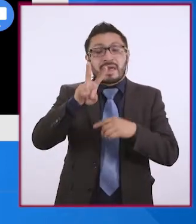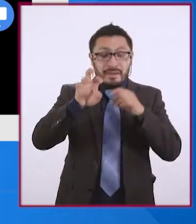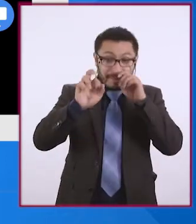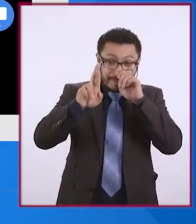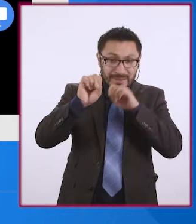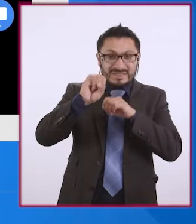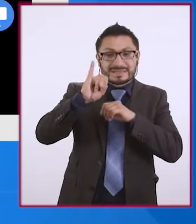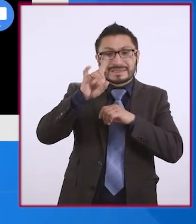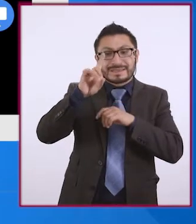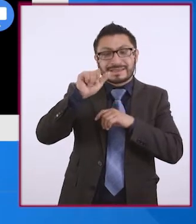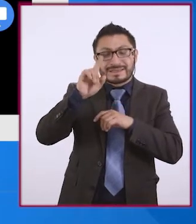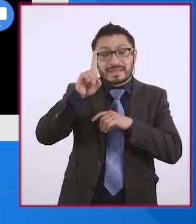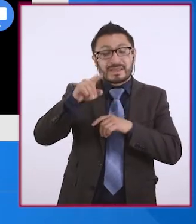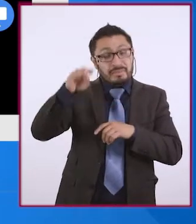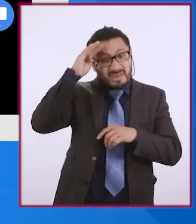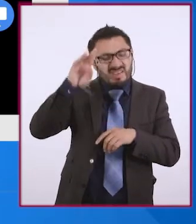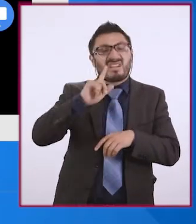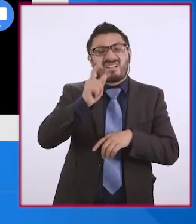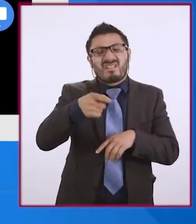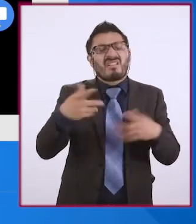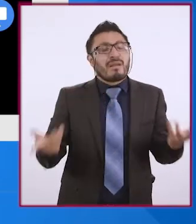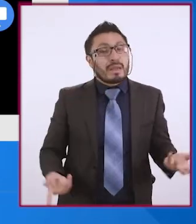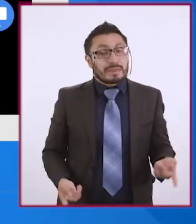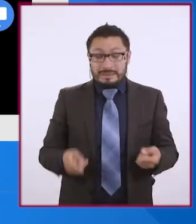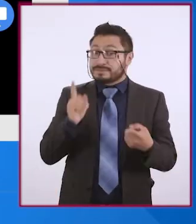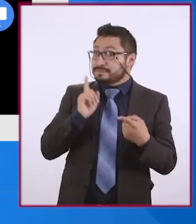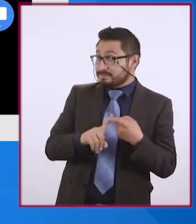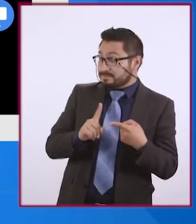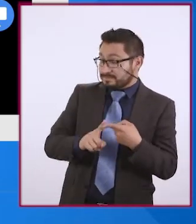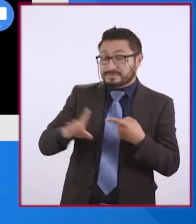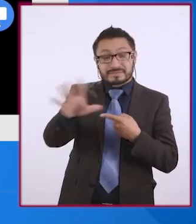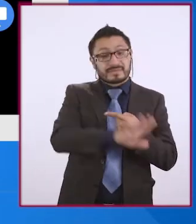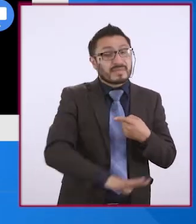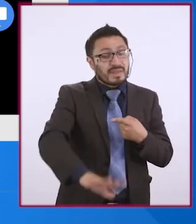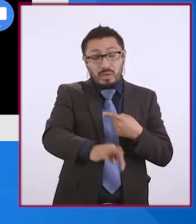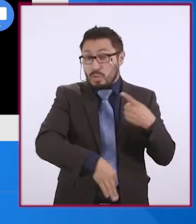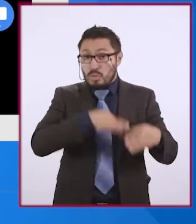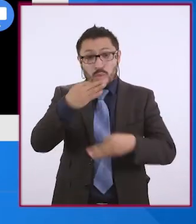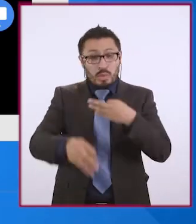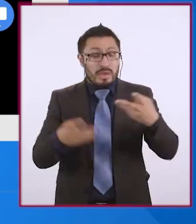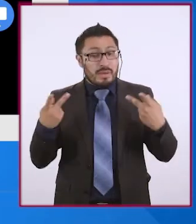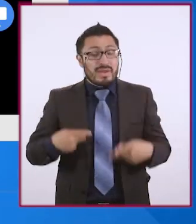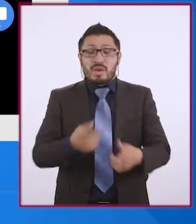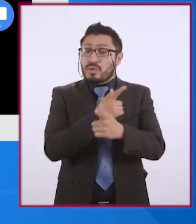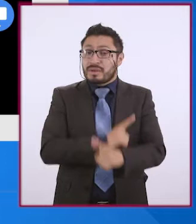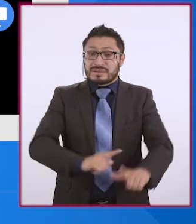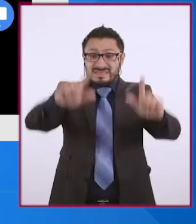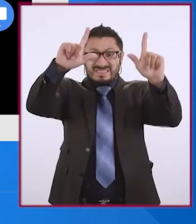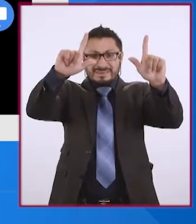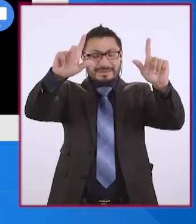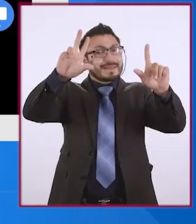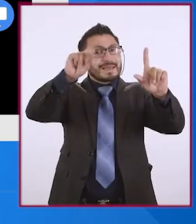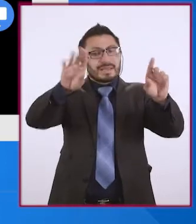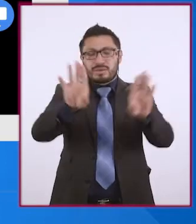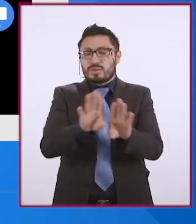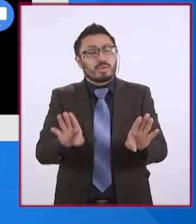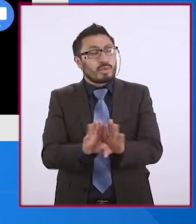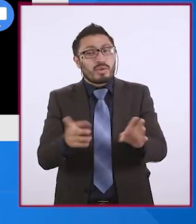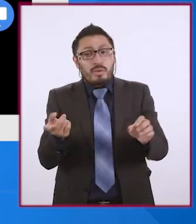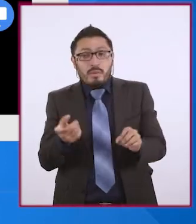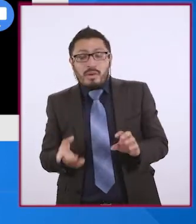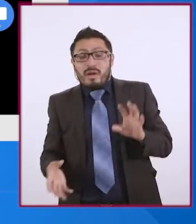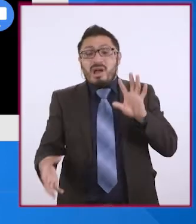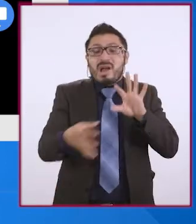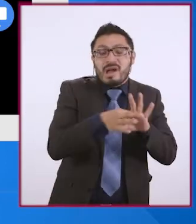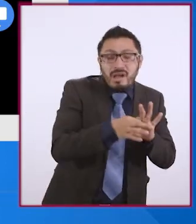pensamiento? En primer lugar, que todos somos libres, que no estamos vinculados